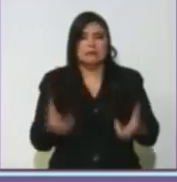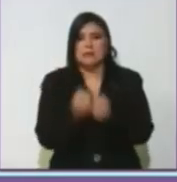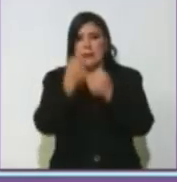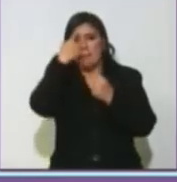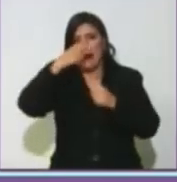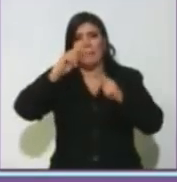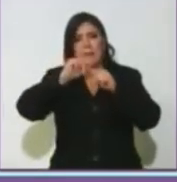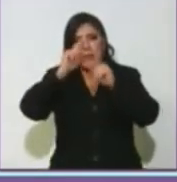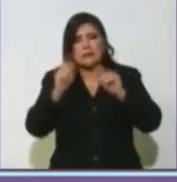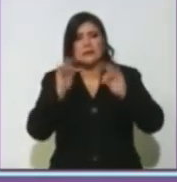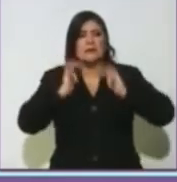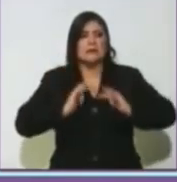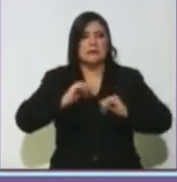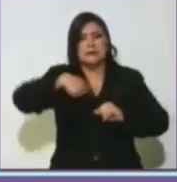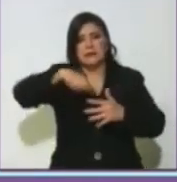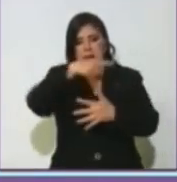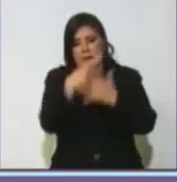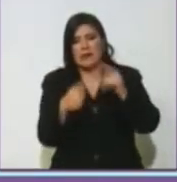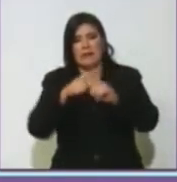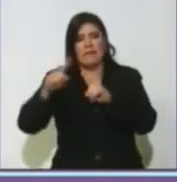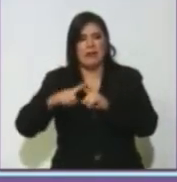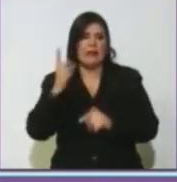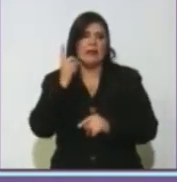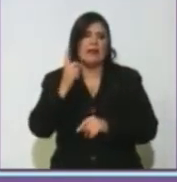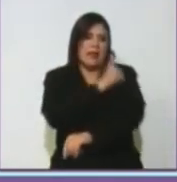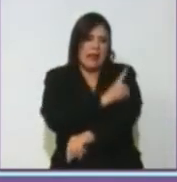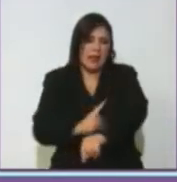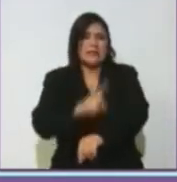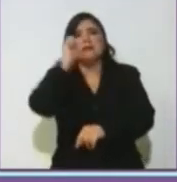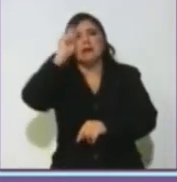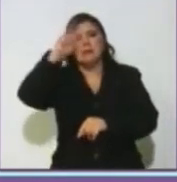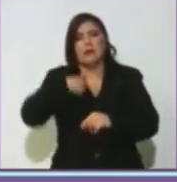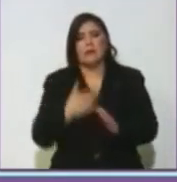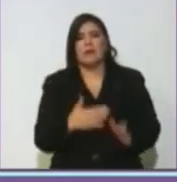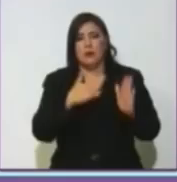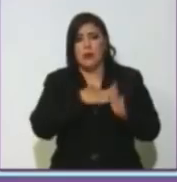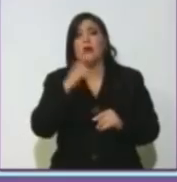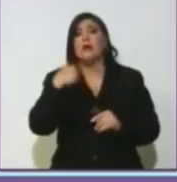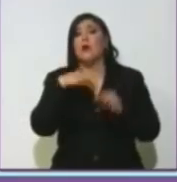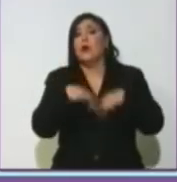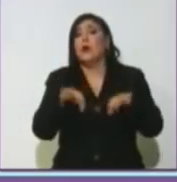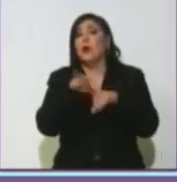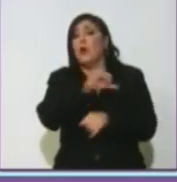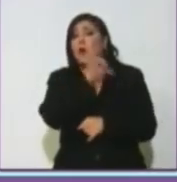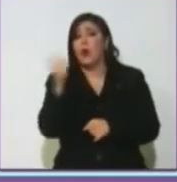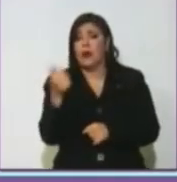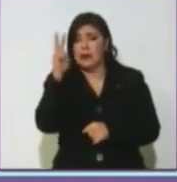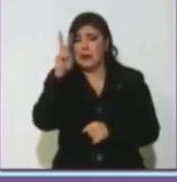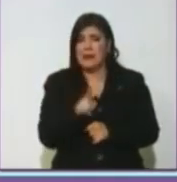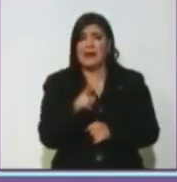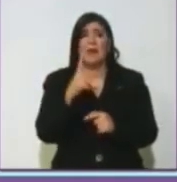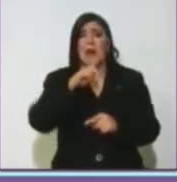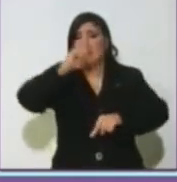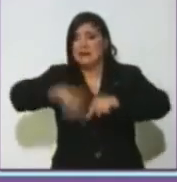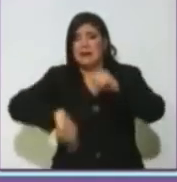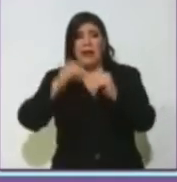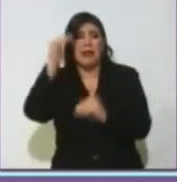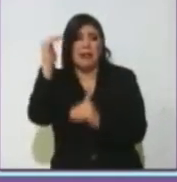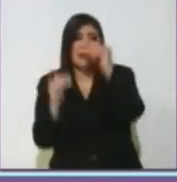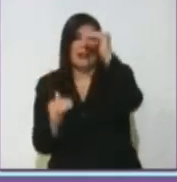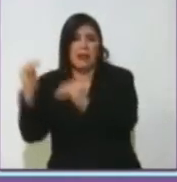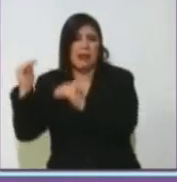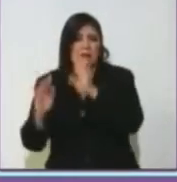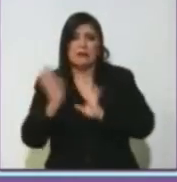de todas estas delegaciones ese es mi compromiso y algo también muy importante vamos a convertir la desigualdad para eso